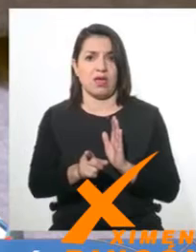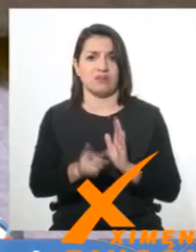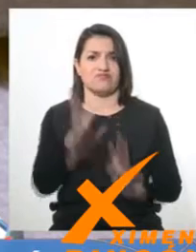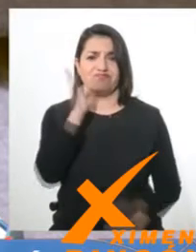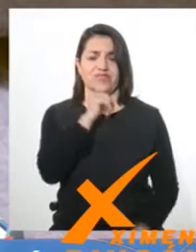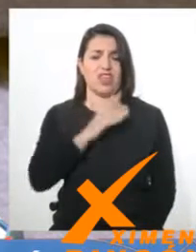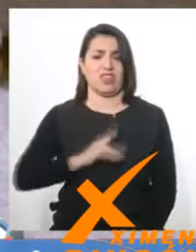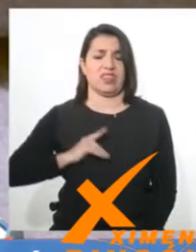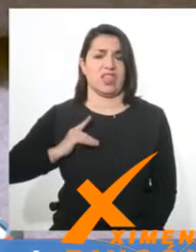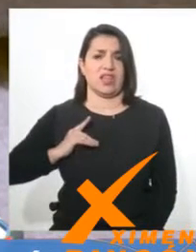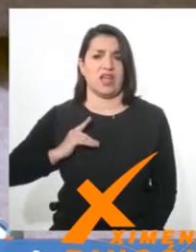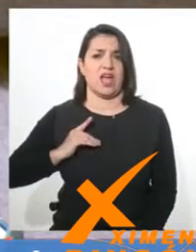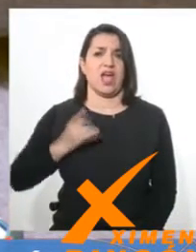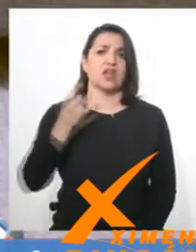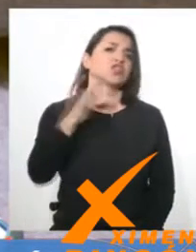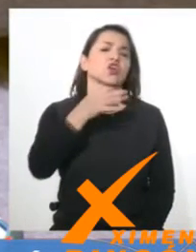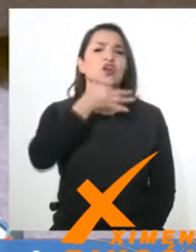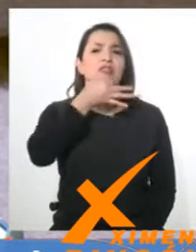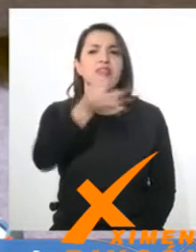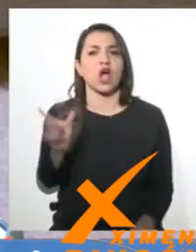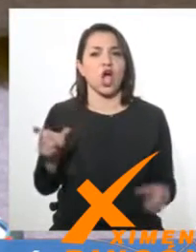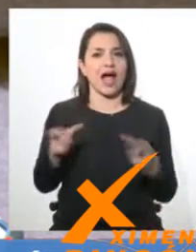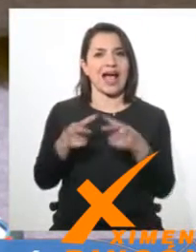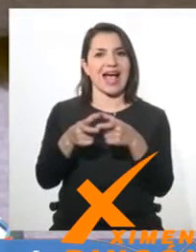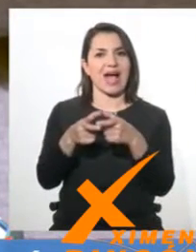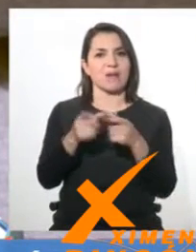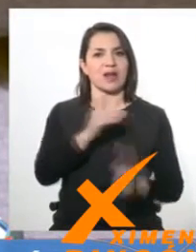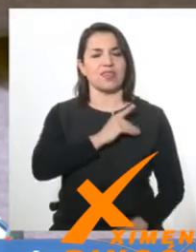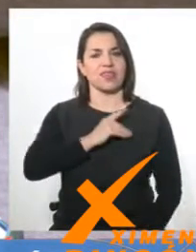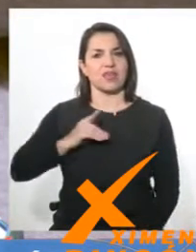menciono las de la Cámara de Diputados, el boletín